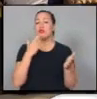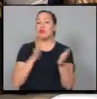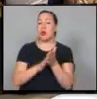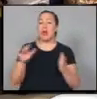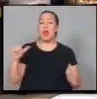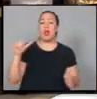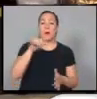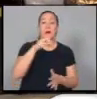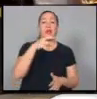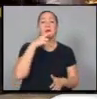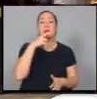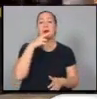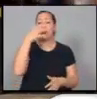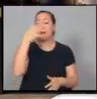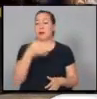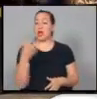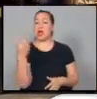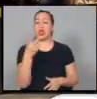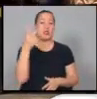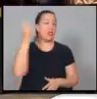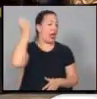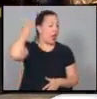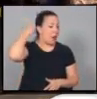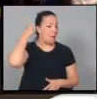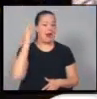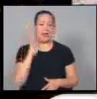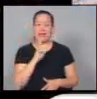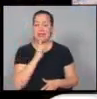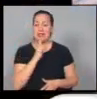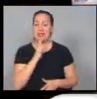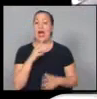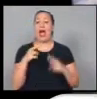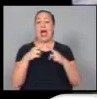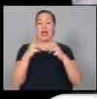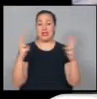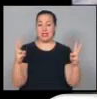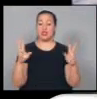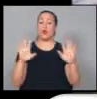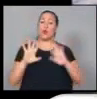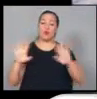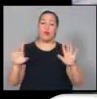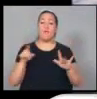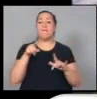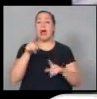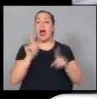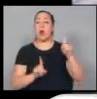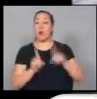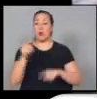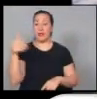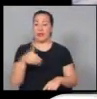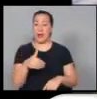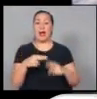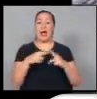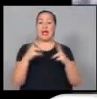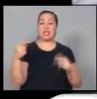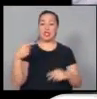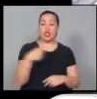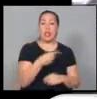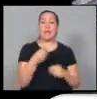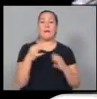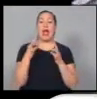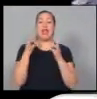aeropuertos en verde y operativos, los dos, Aeroparque y Ezeiza. Los accesos, bueno, ahí tenés el detalle detalle de algunas demoras, ¿eh? Acceso oeste para